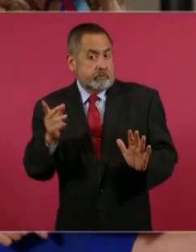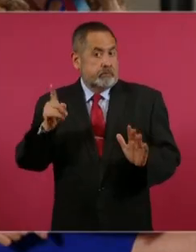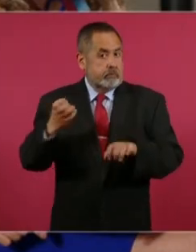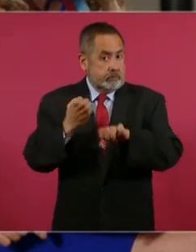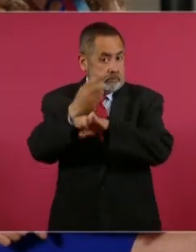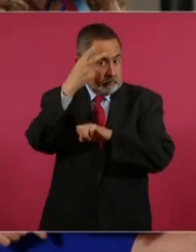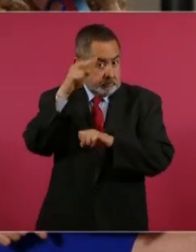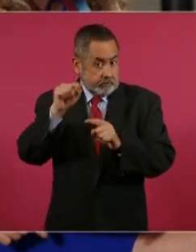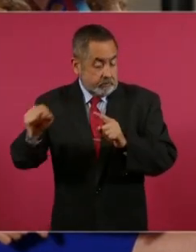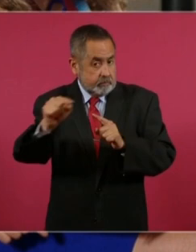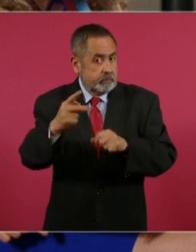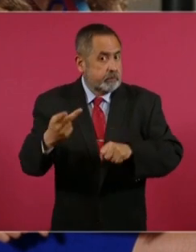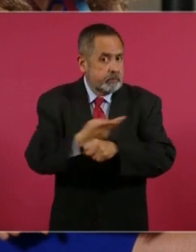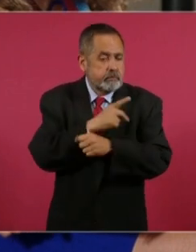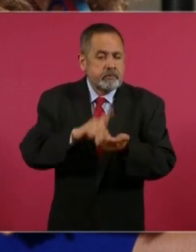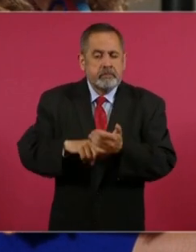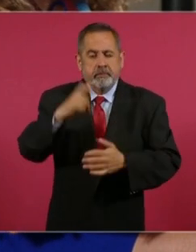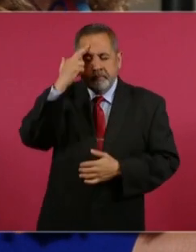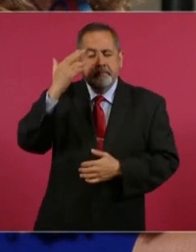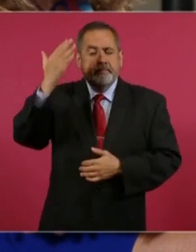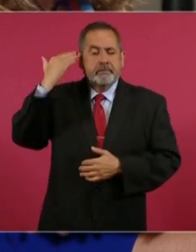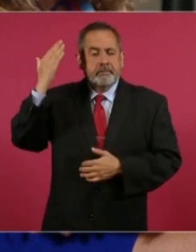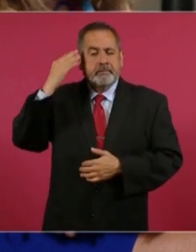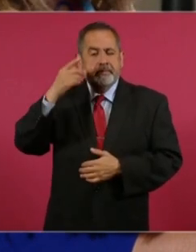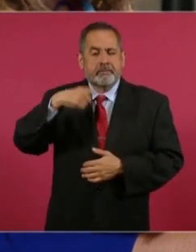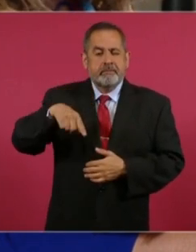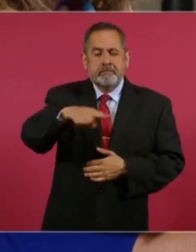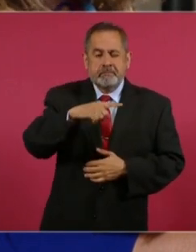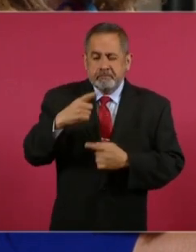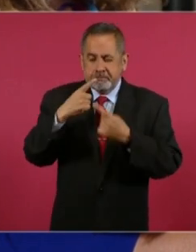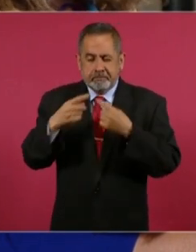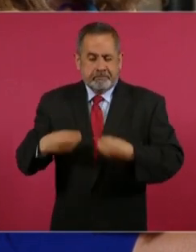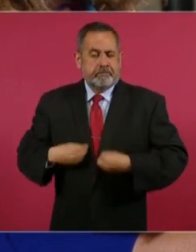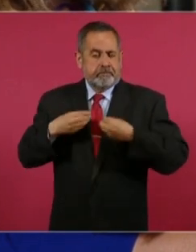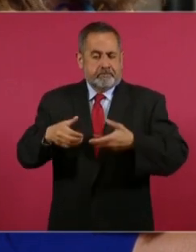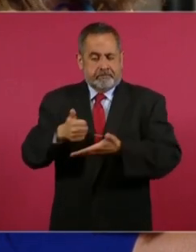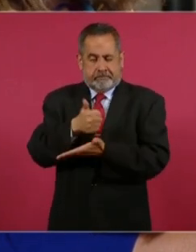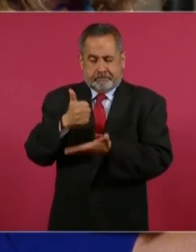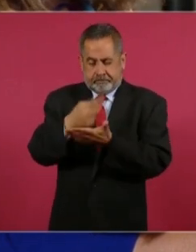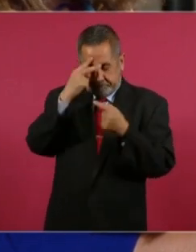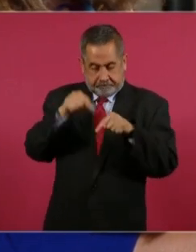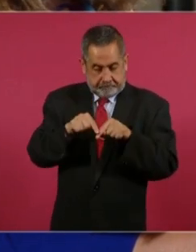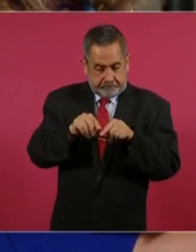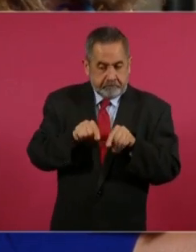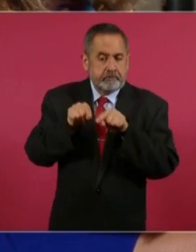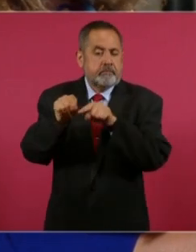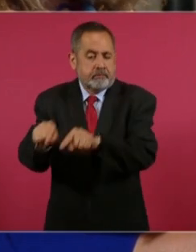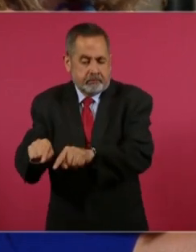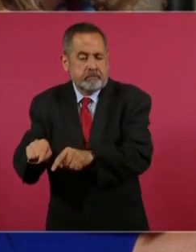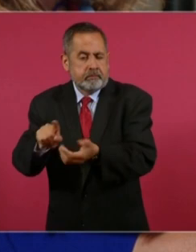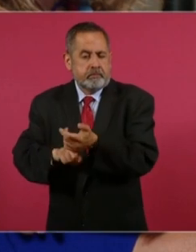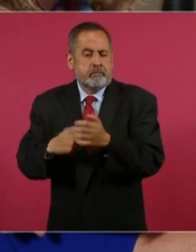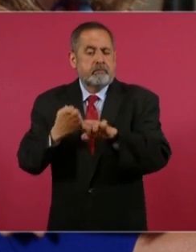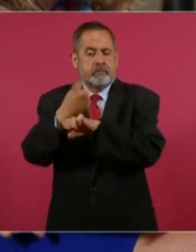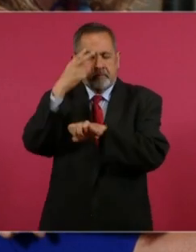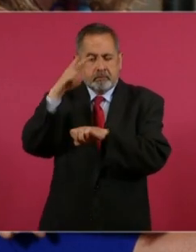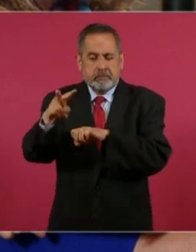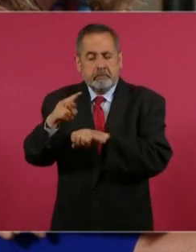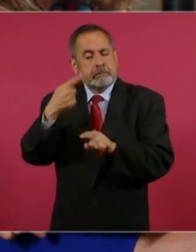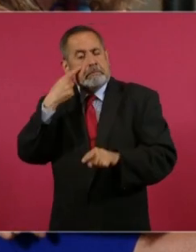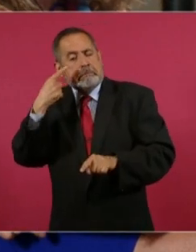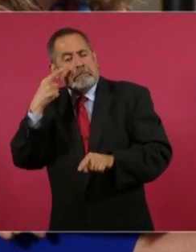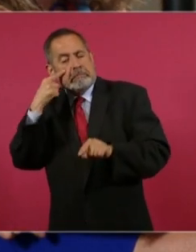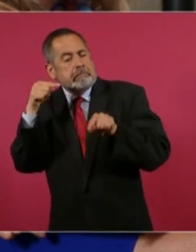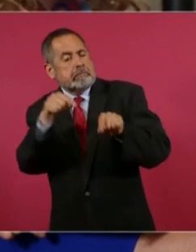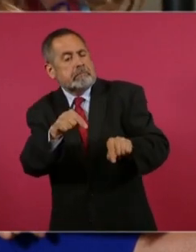de México, dado que después de las personas gestantes residentes en la capital del país, las mexiquenses son las que más acuden a este